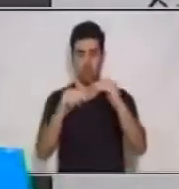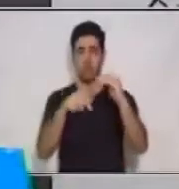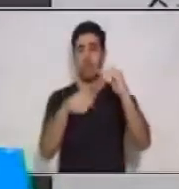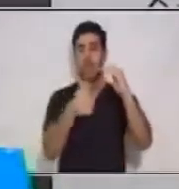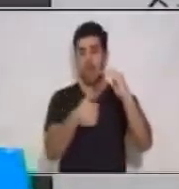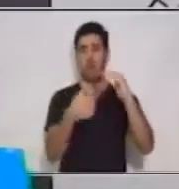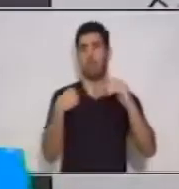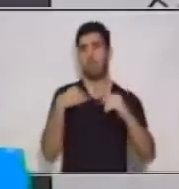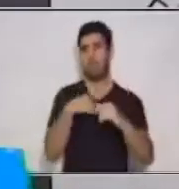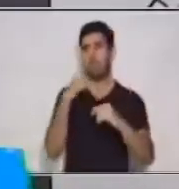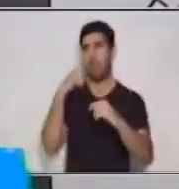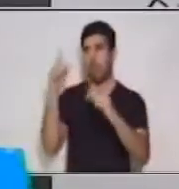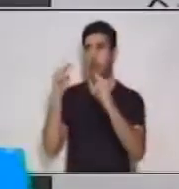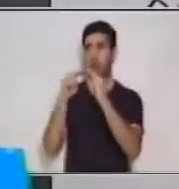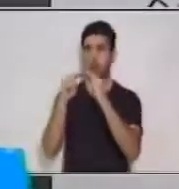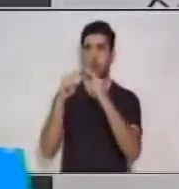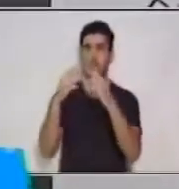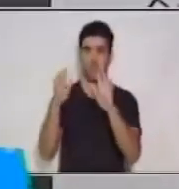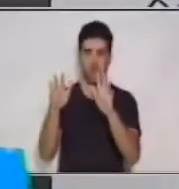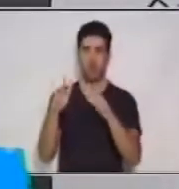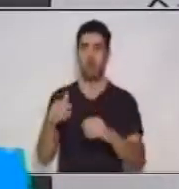Ahora ya conocemos el seno de alfa.